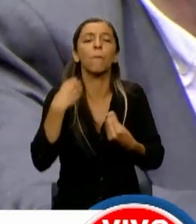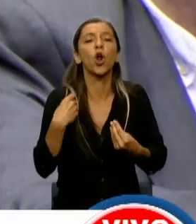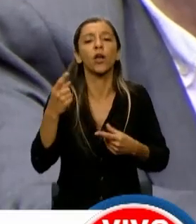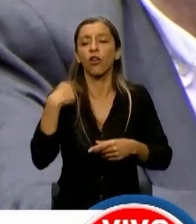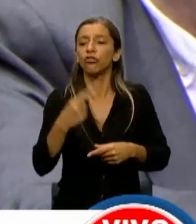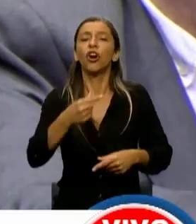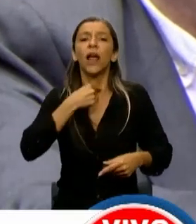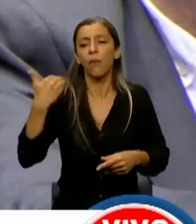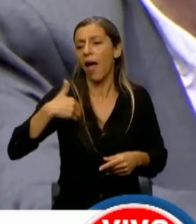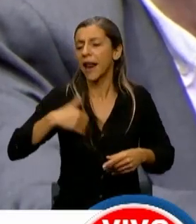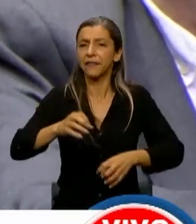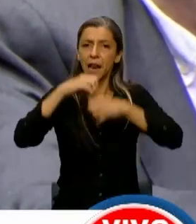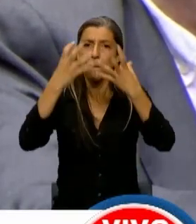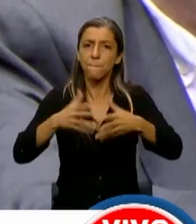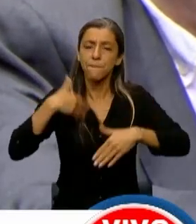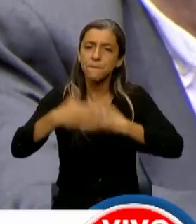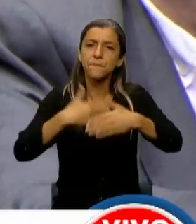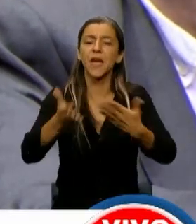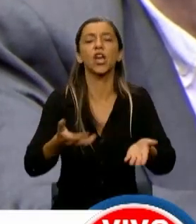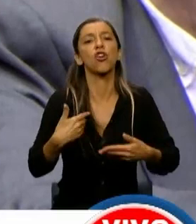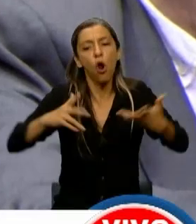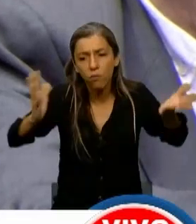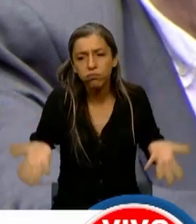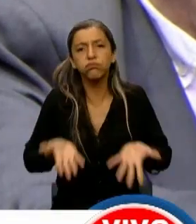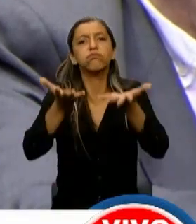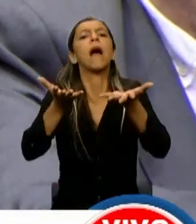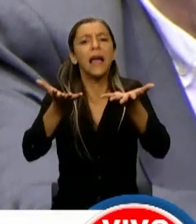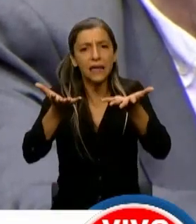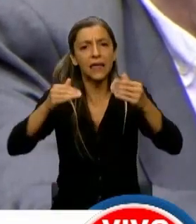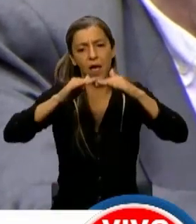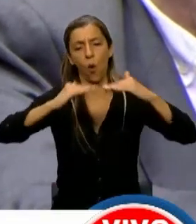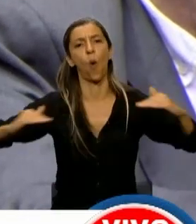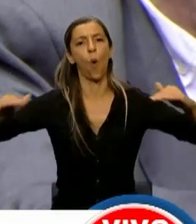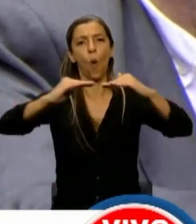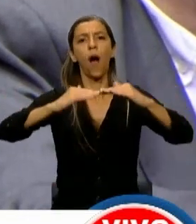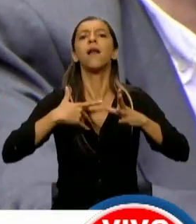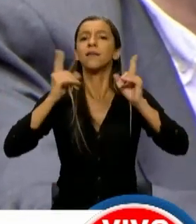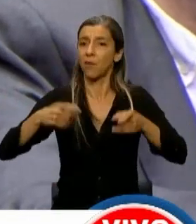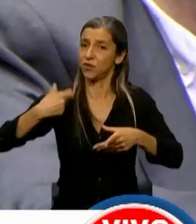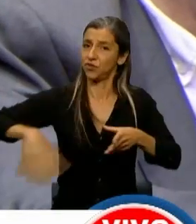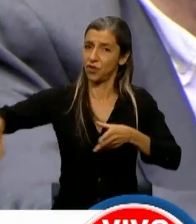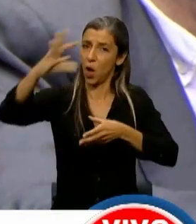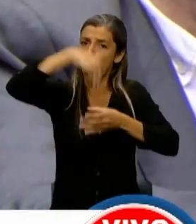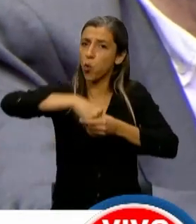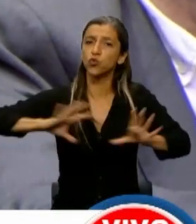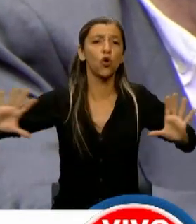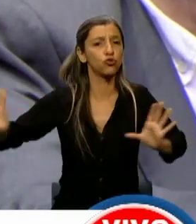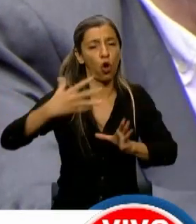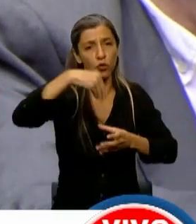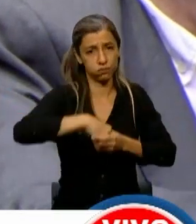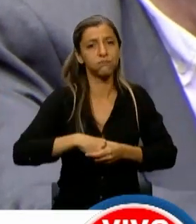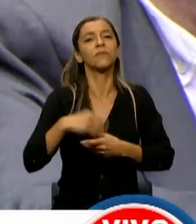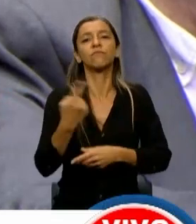Argentina crezca, por un lado, pero que crezca parejo y crezca con inclusión social. Este es nuestro compromiso